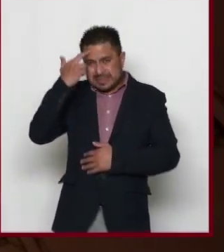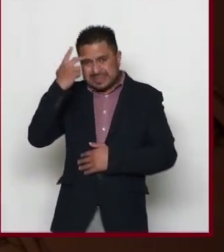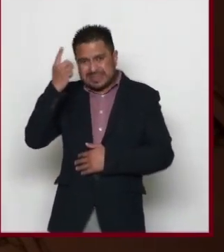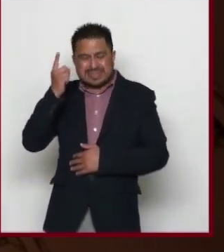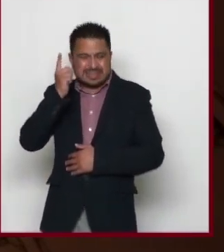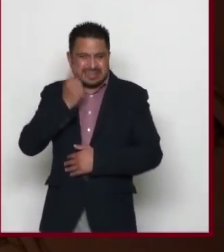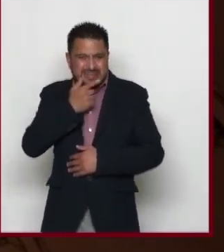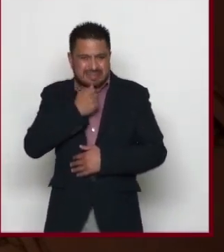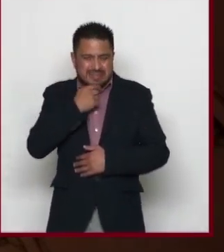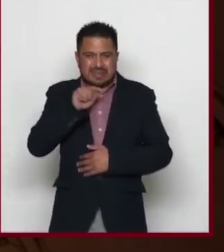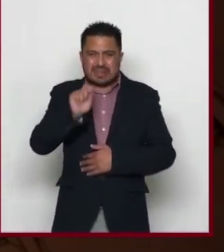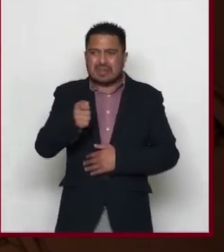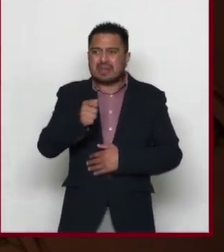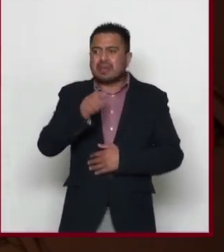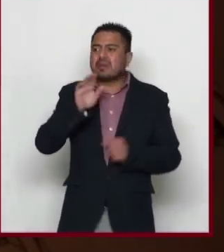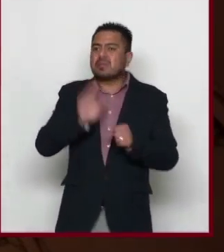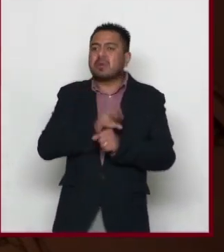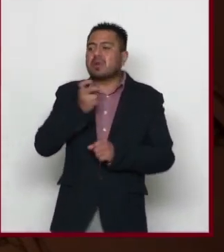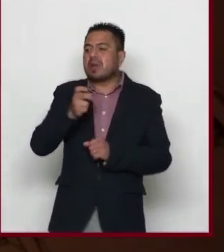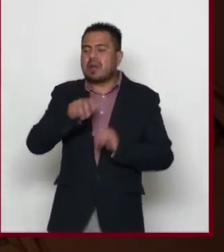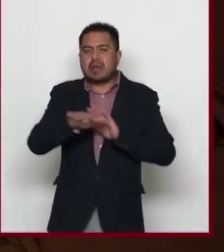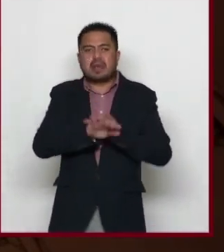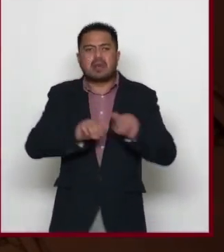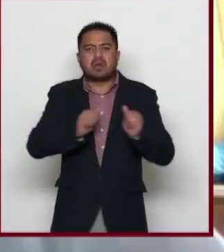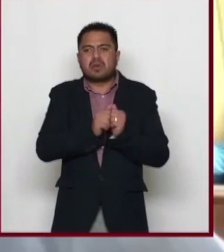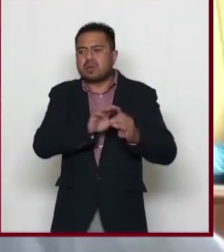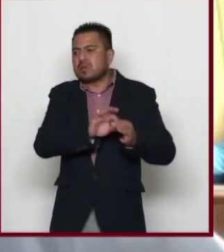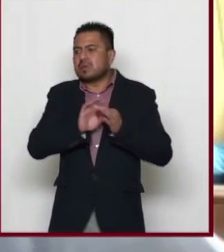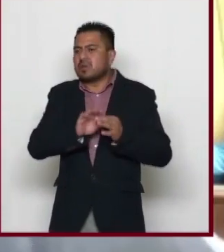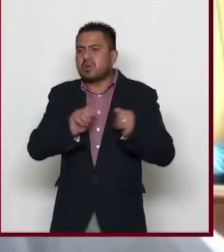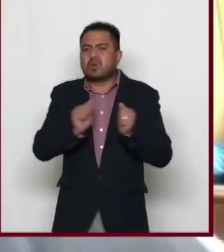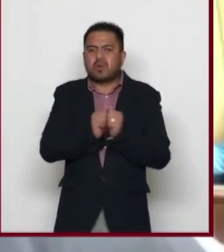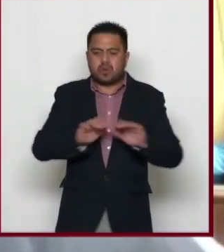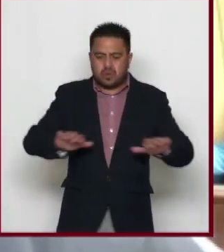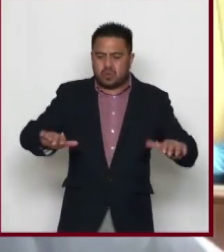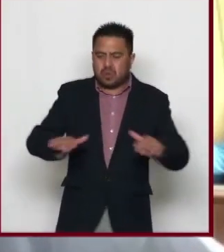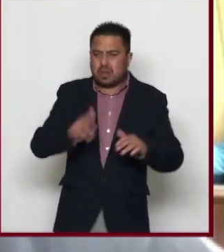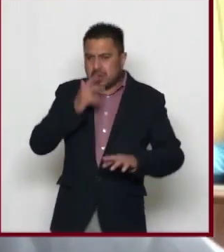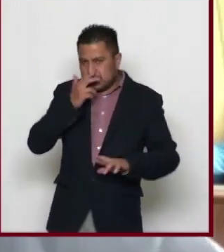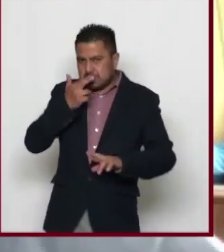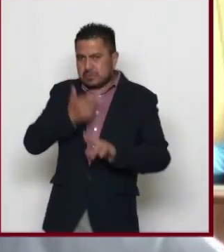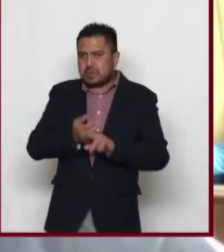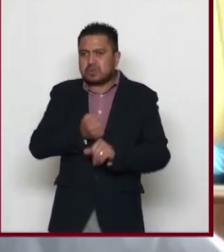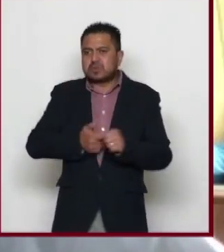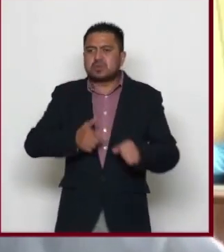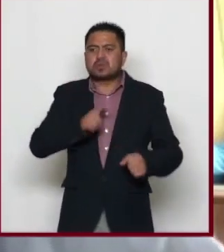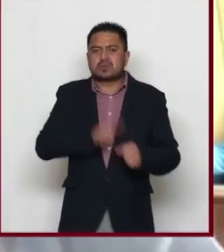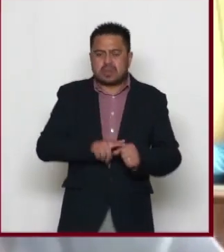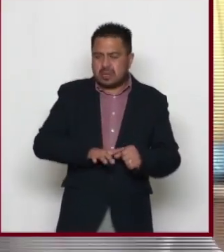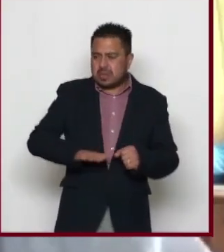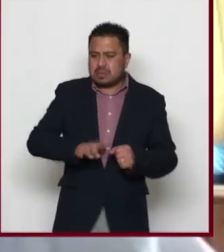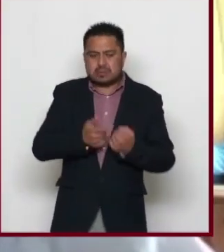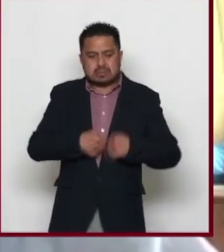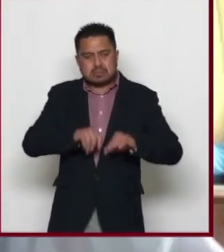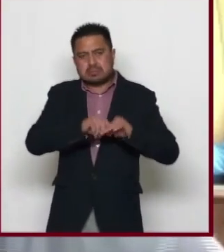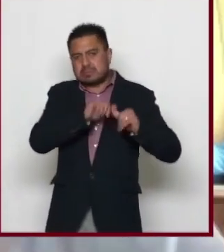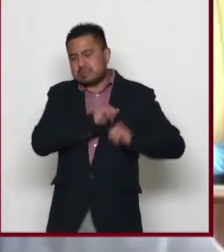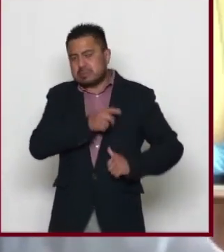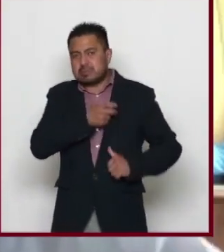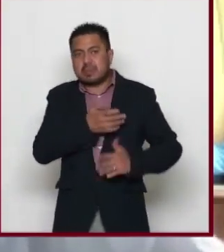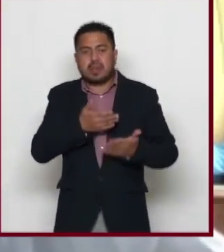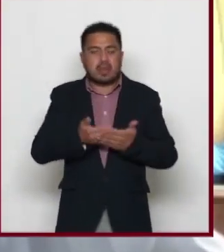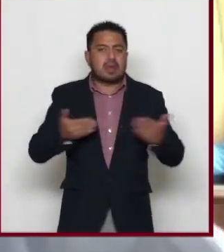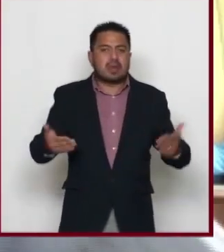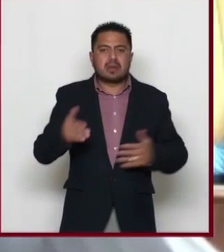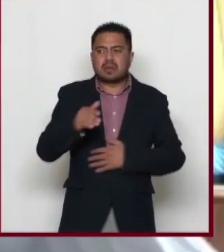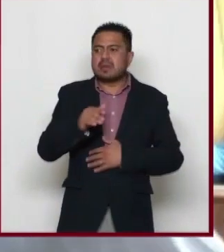honor al autor del Principito, Antoine Saint-Exupéry, porque él cree en una sociedad basada en la comunidad y